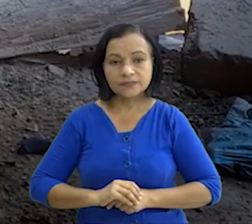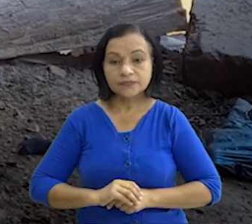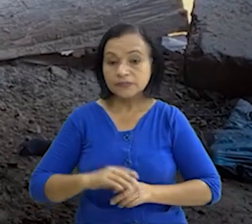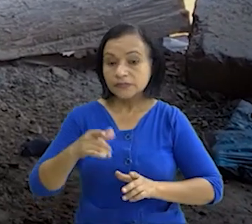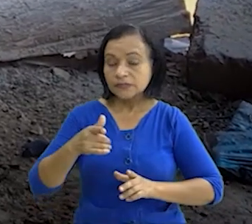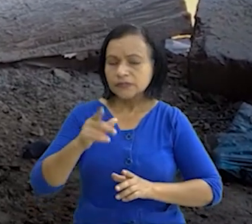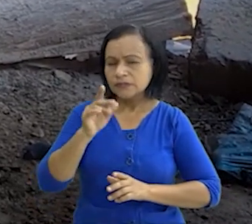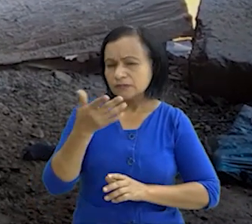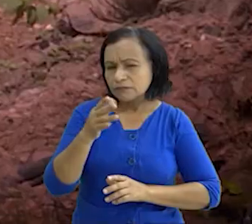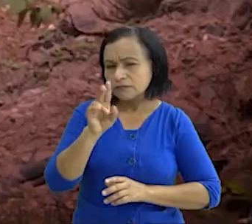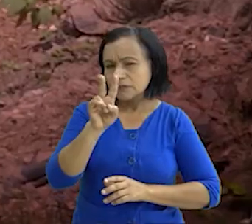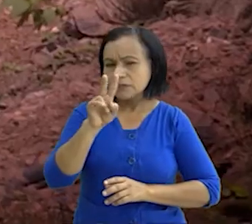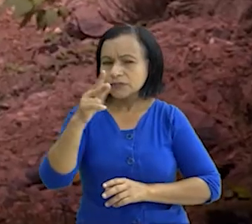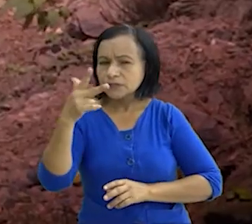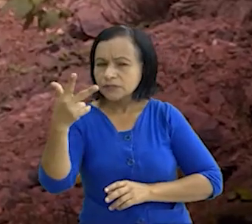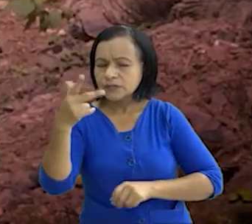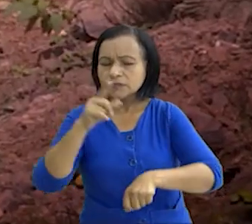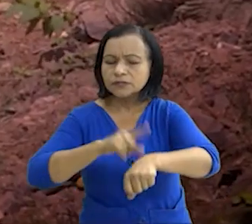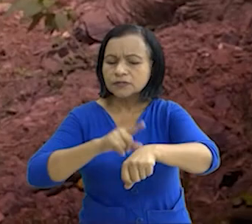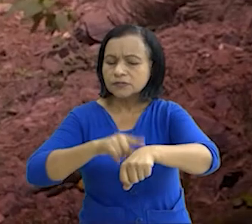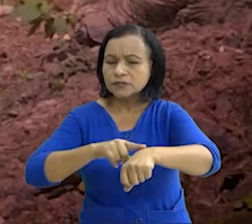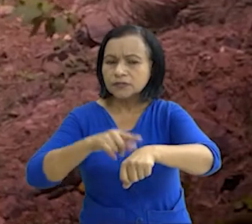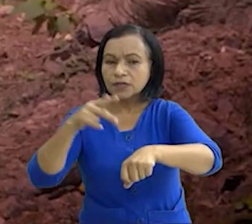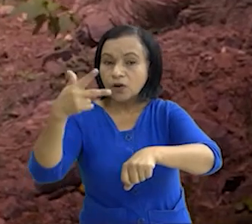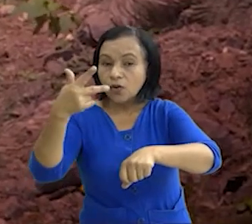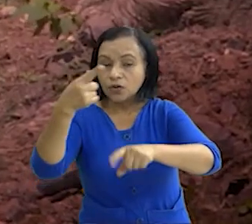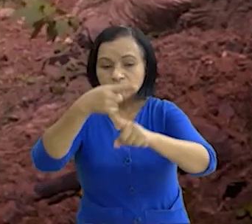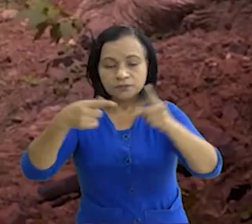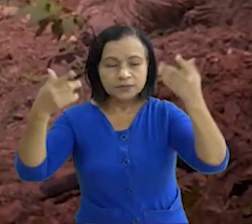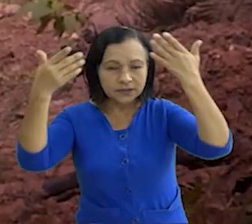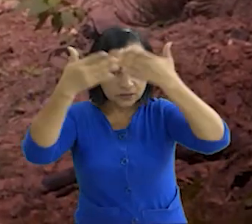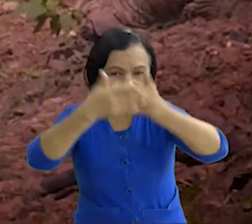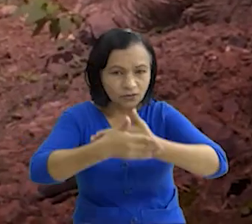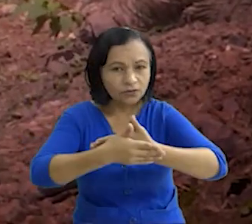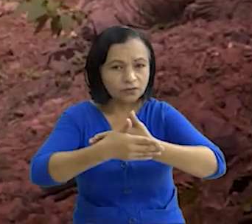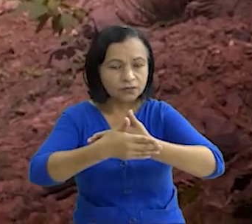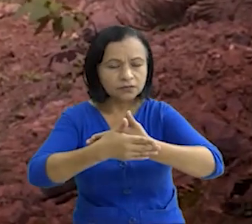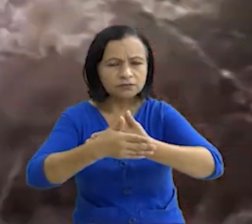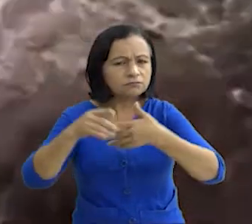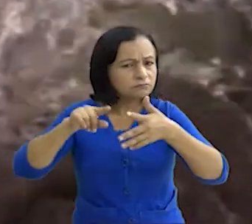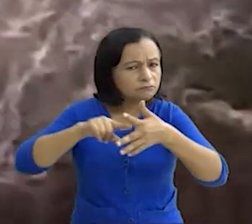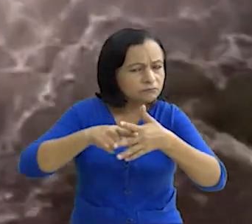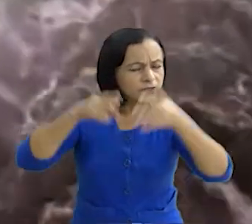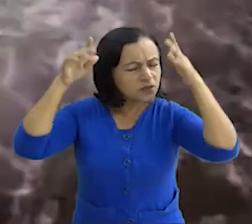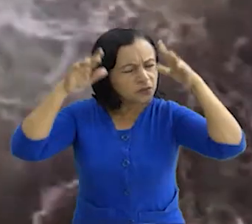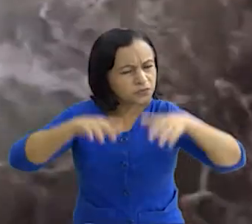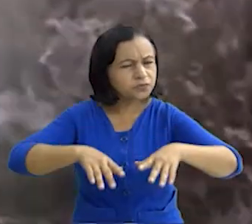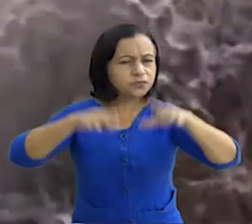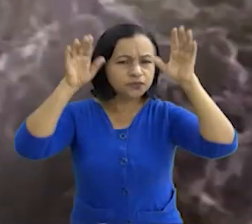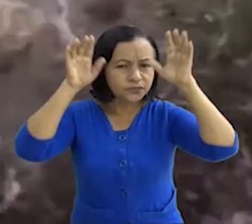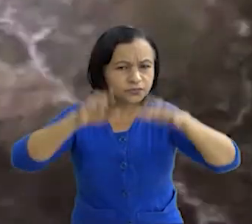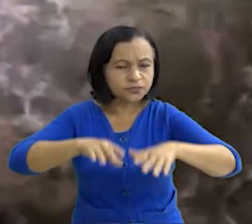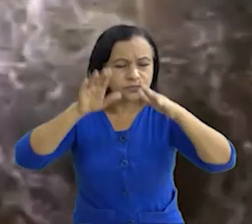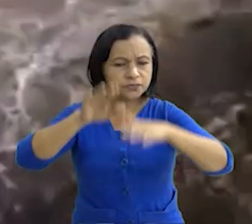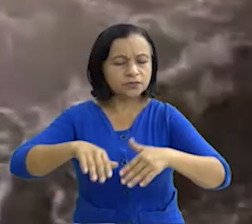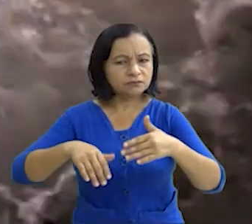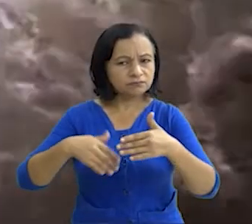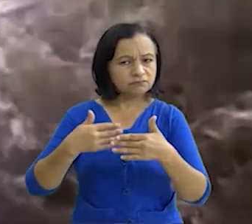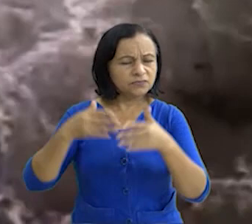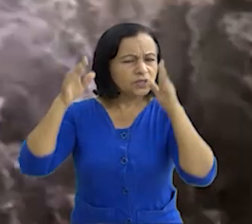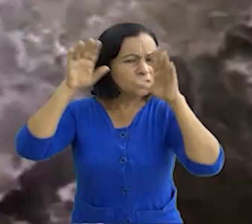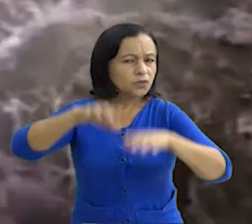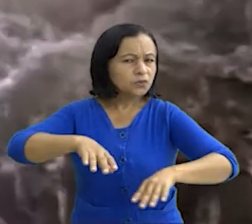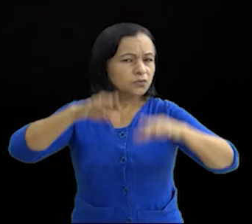Fue un 28 a las 8:30 de la noche. Comenzó una lluvia. Después de la